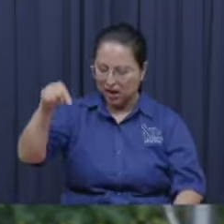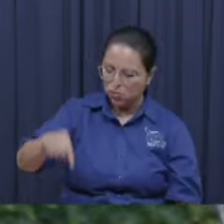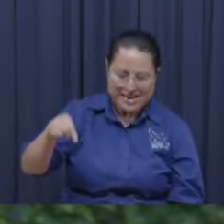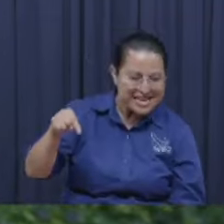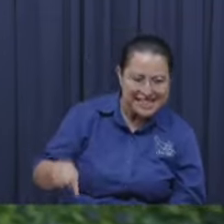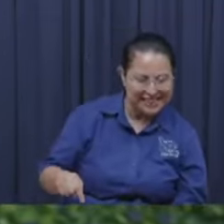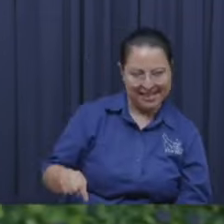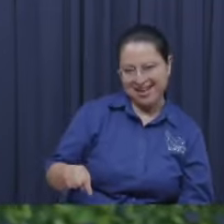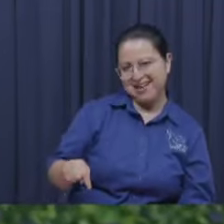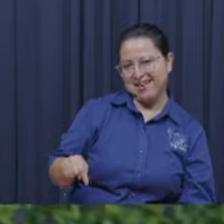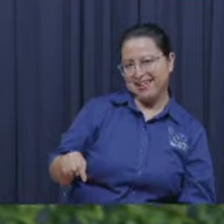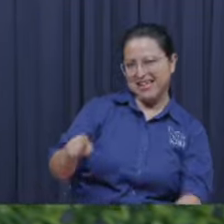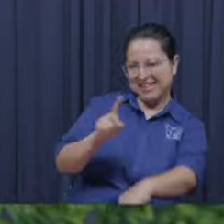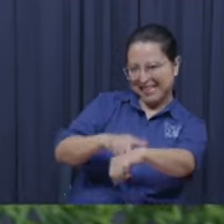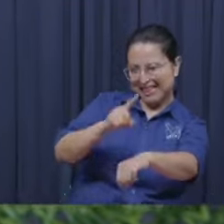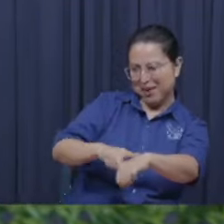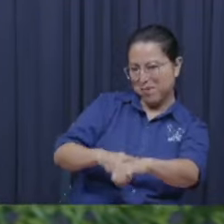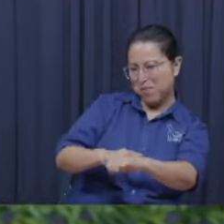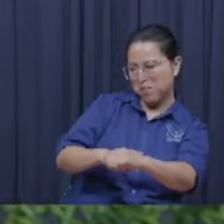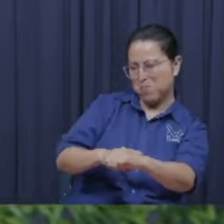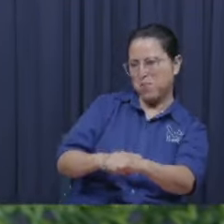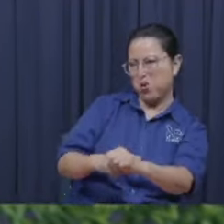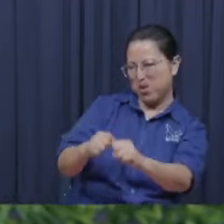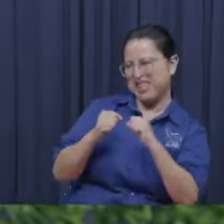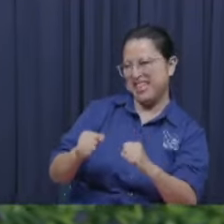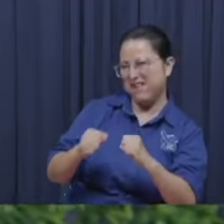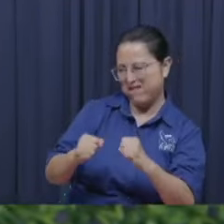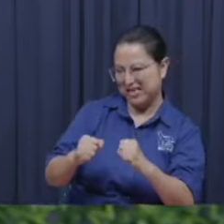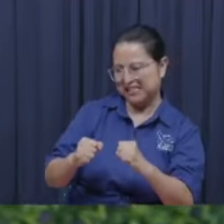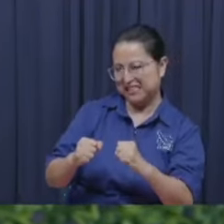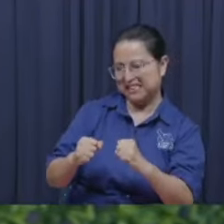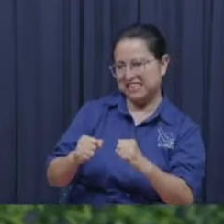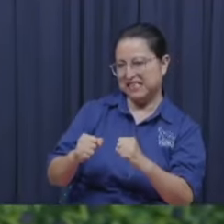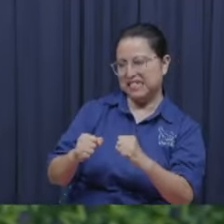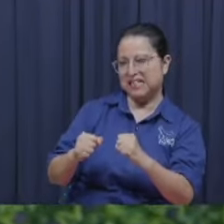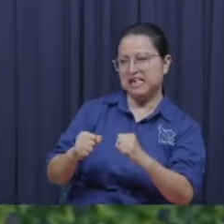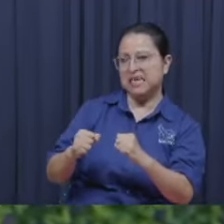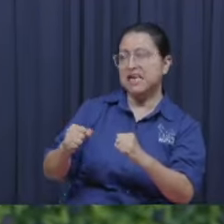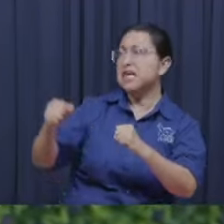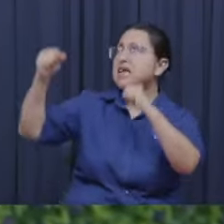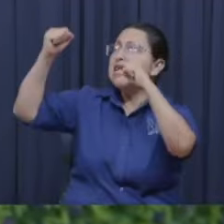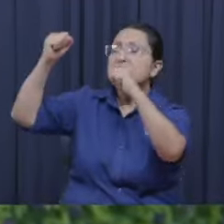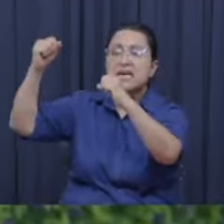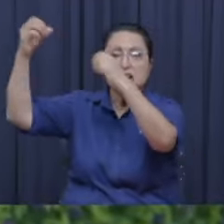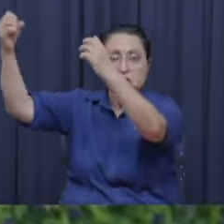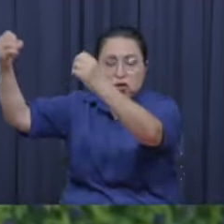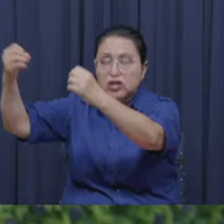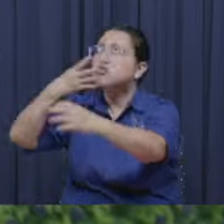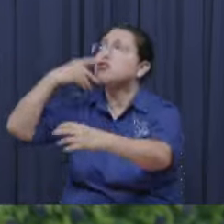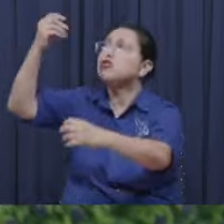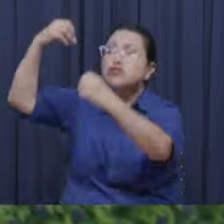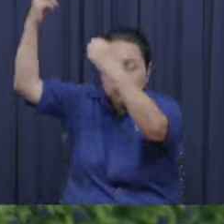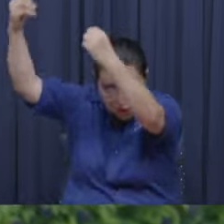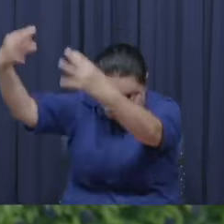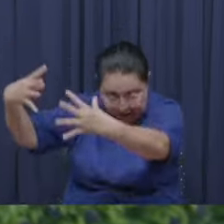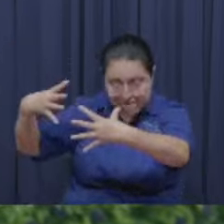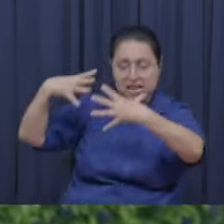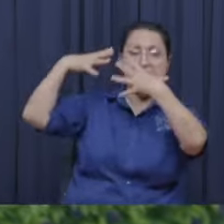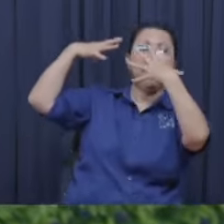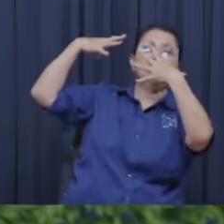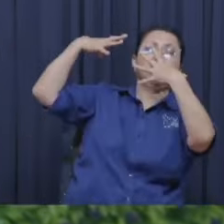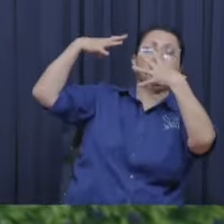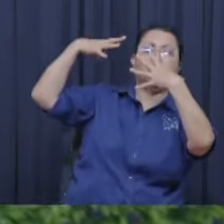caótico, el que está explicando todo esto y nos está revelando todo esto es Dios por medio de